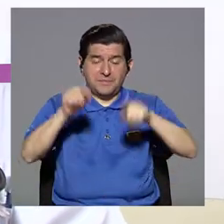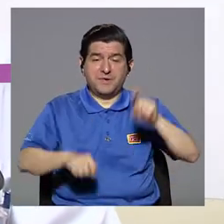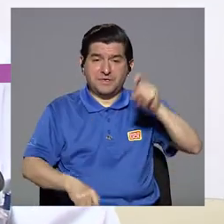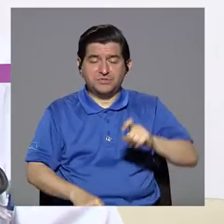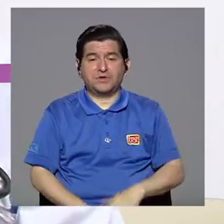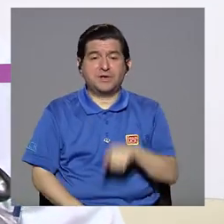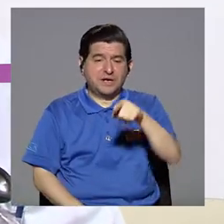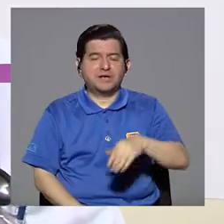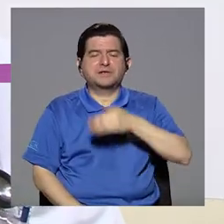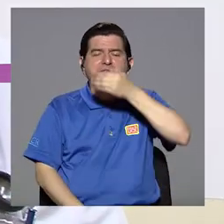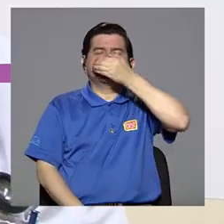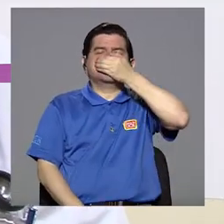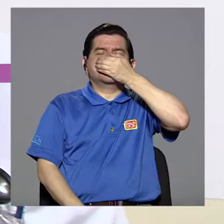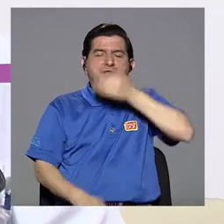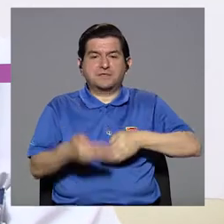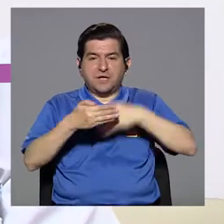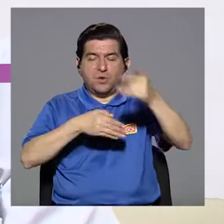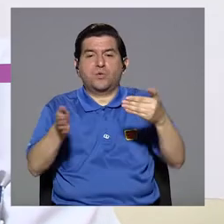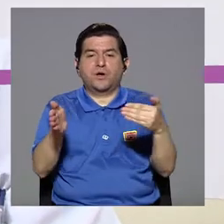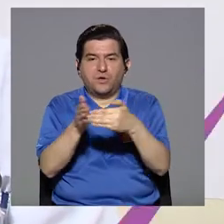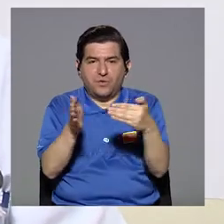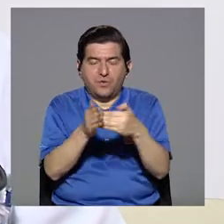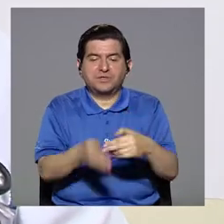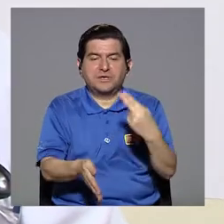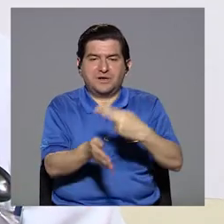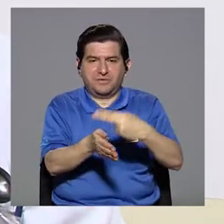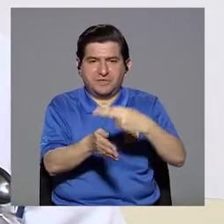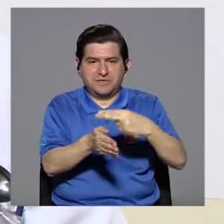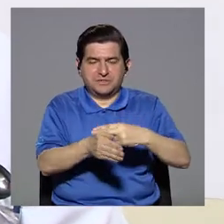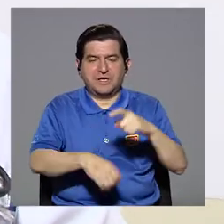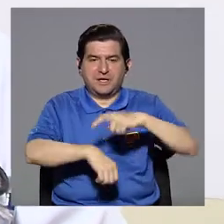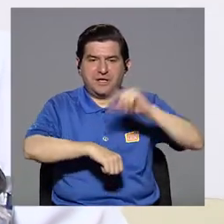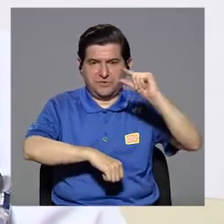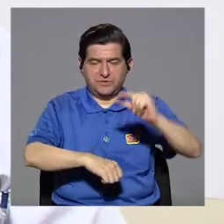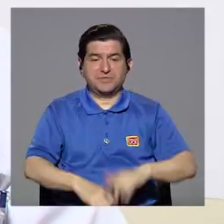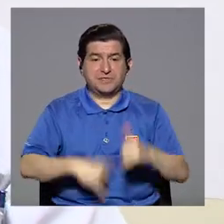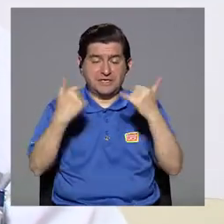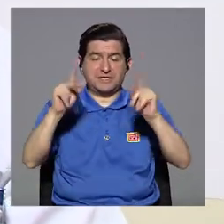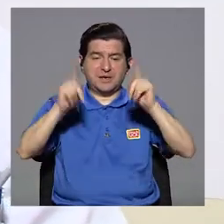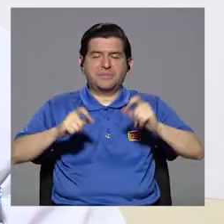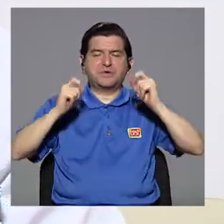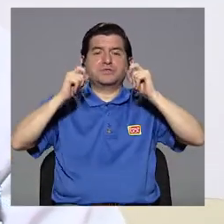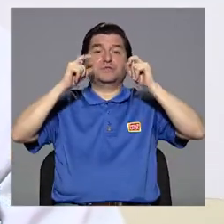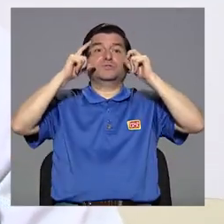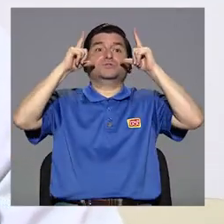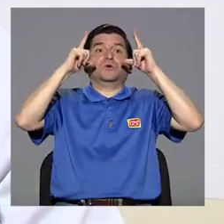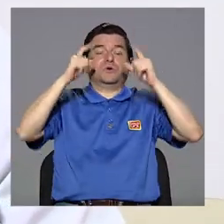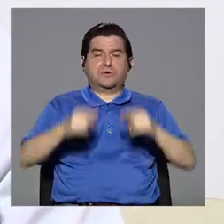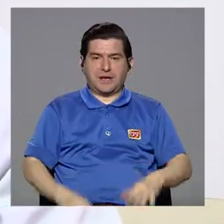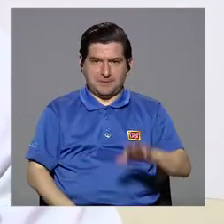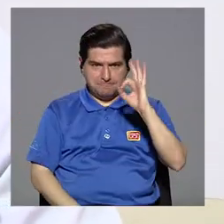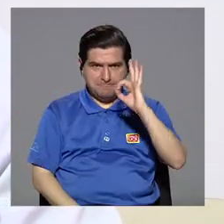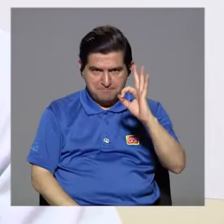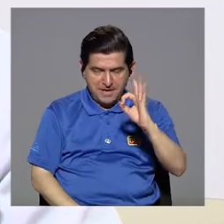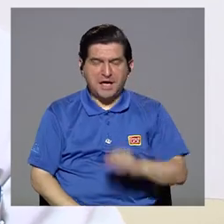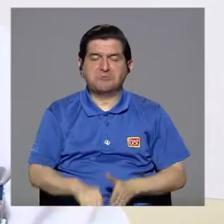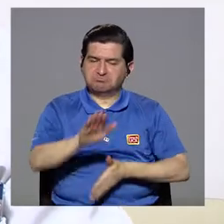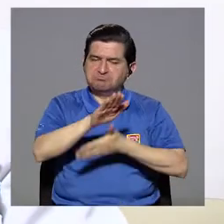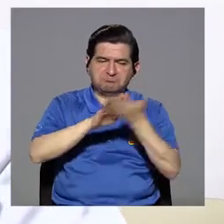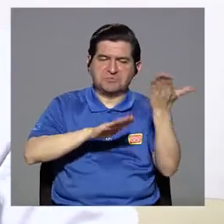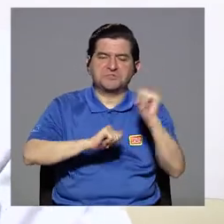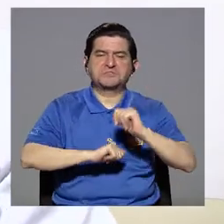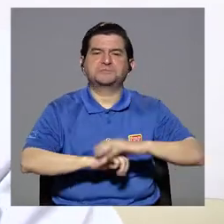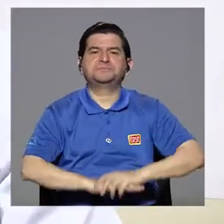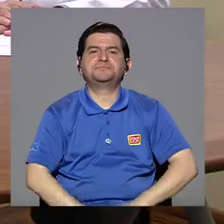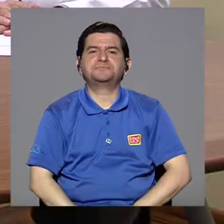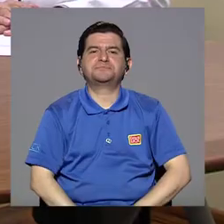por lo tanto después regresa nuevamente hospital de día y hasta que él esté nuevamente consciente y recuperada su conciencia se le